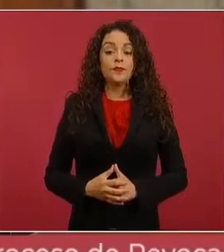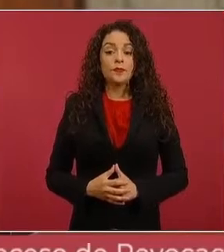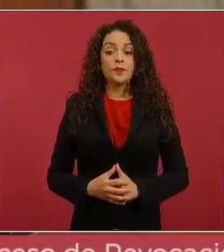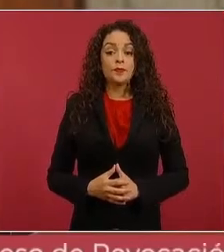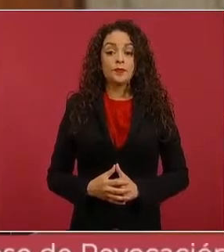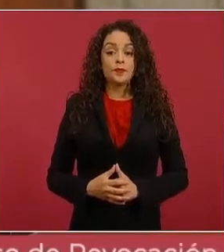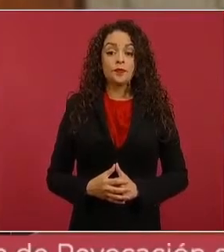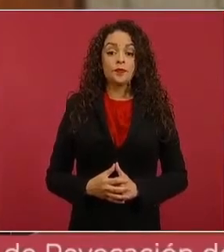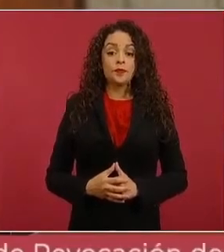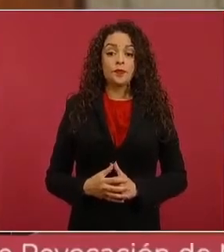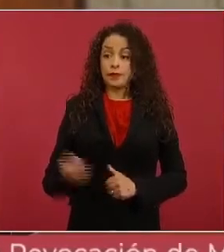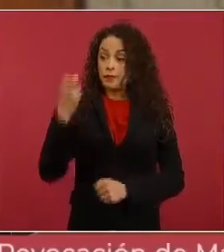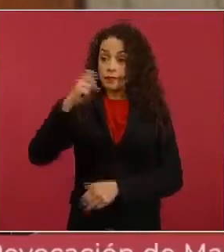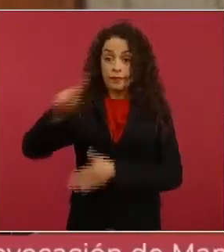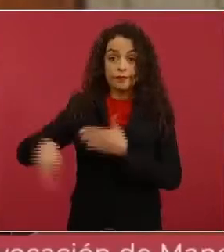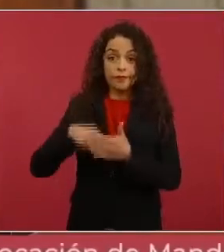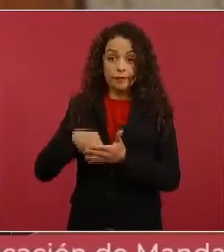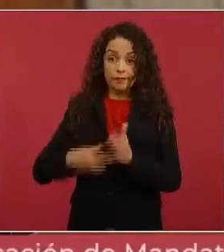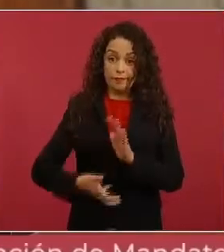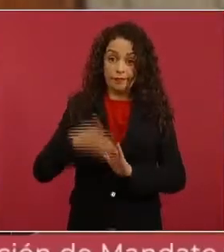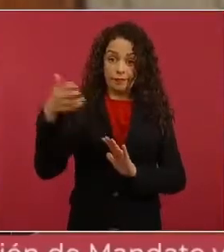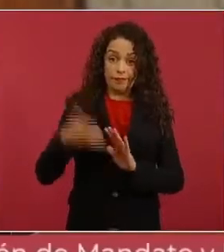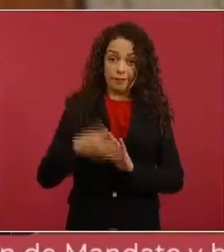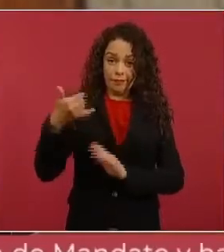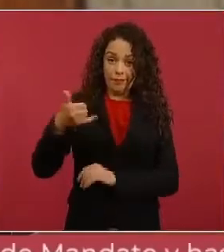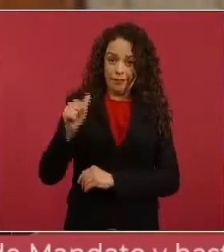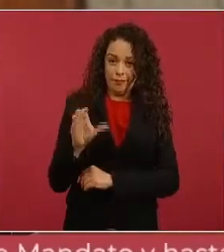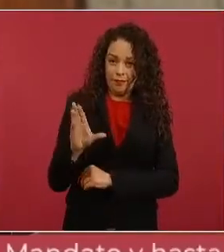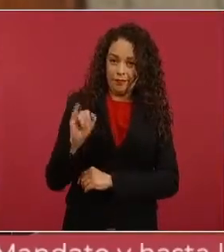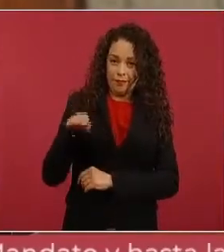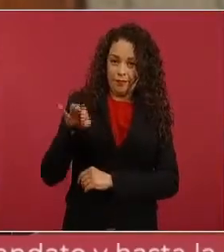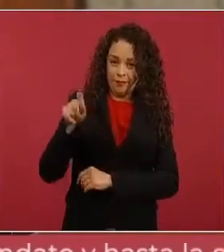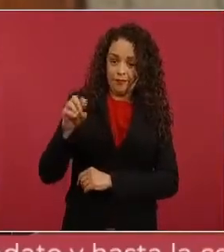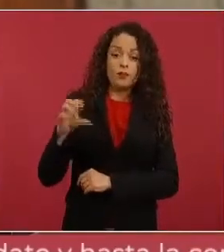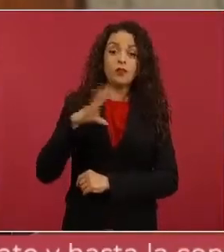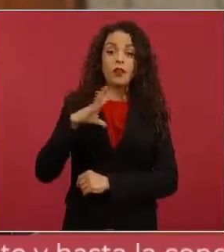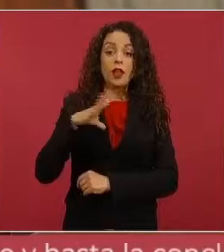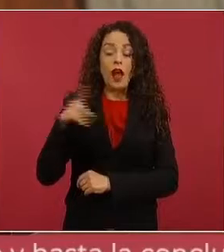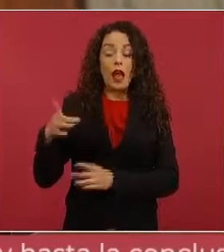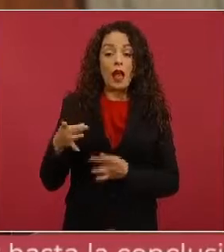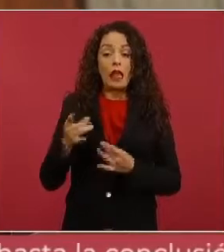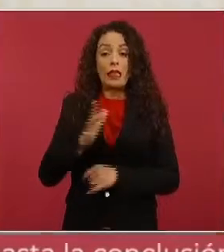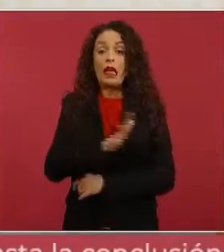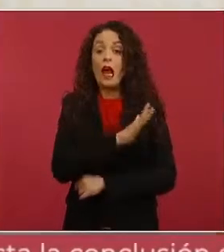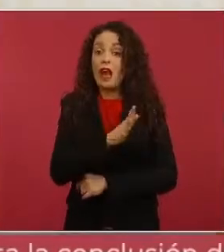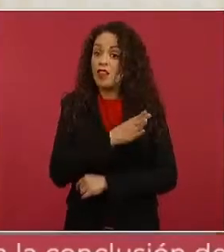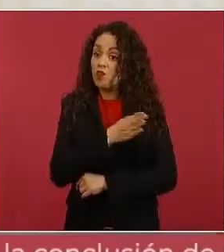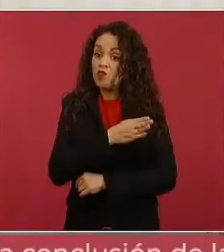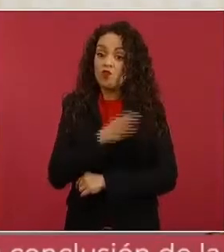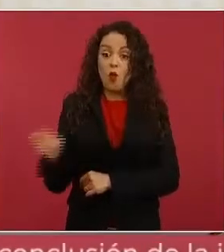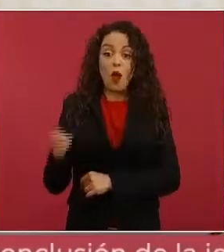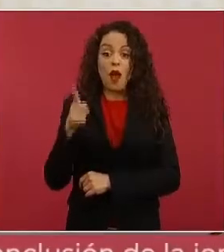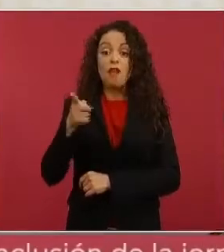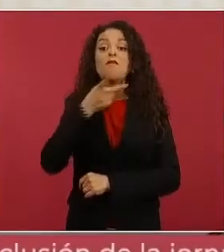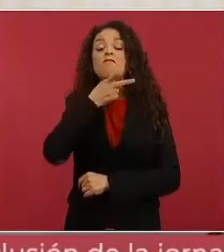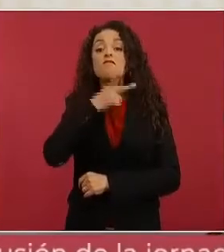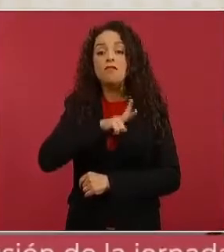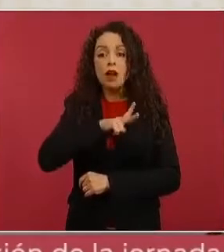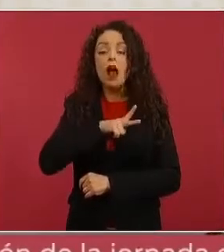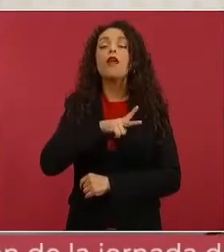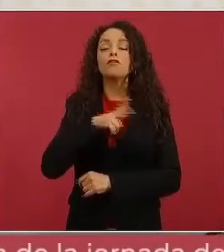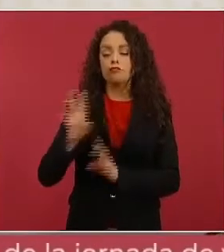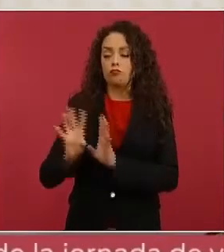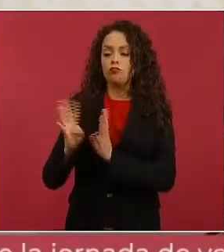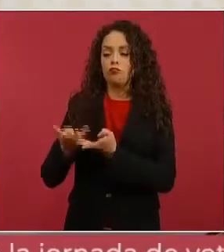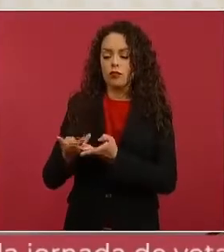En este yacimiento se cuenta con petróleo de buena calidad. Existe el acuerdo del Consejo de Pemex y solo